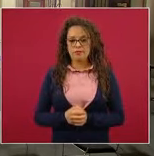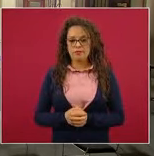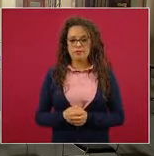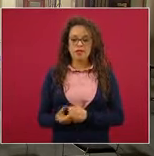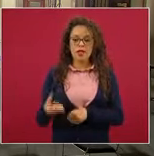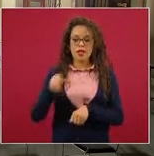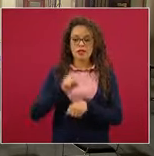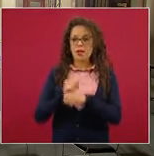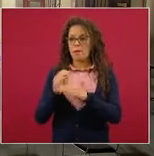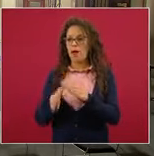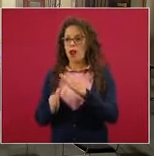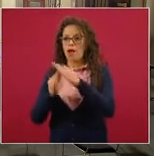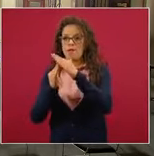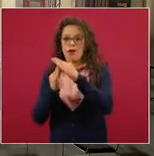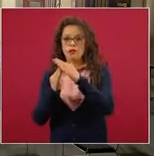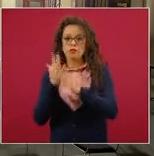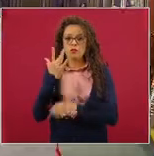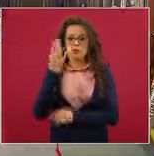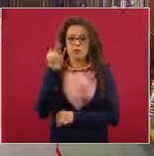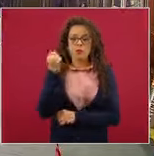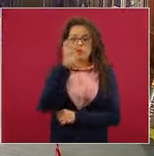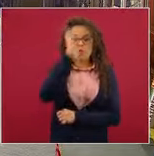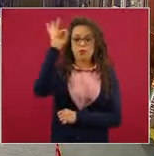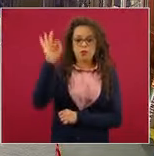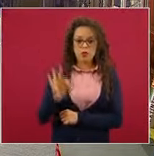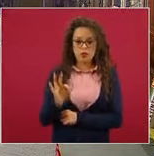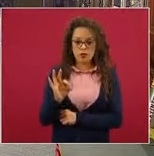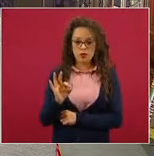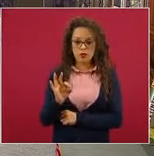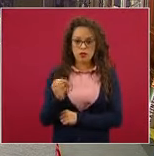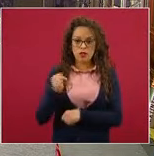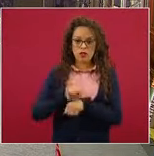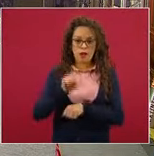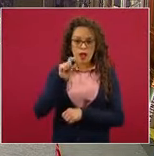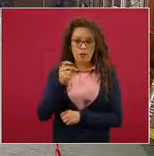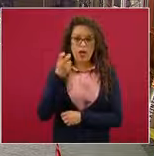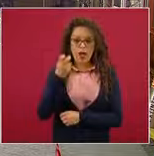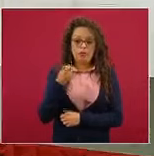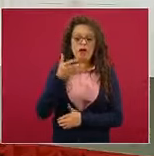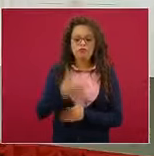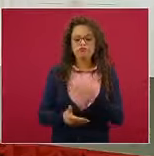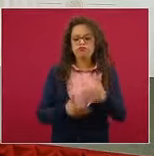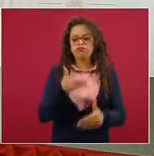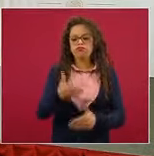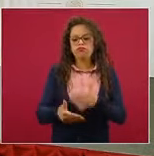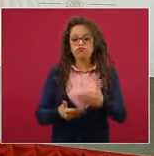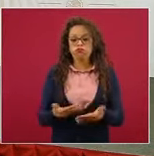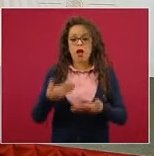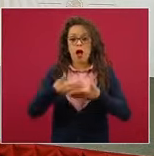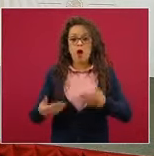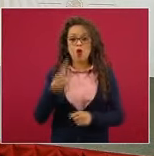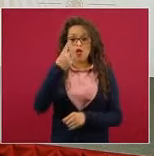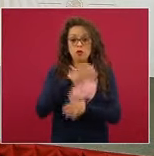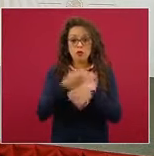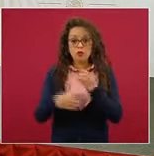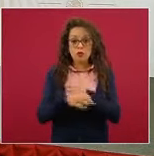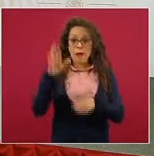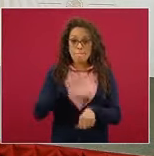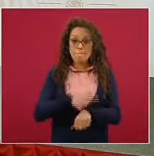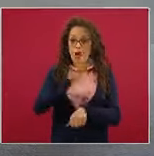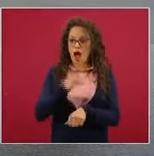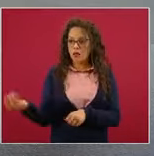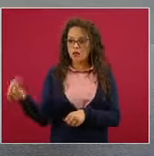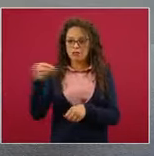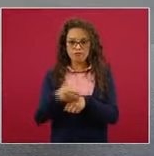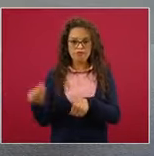era 59%. Y así sucesivamente. Hoy estamos agregando dos elementos que fueron ya establecidos en el